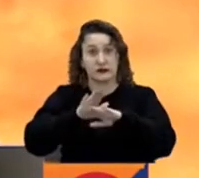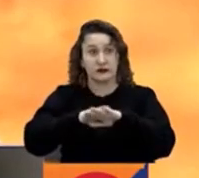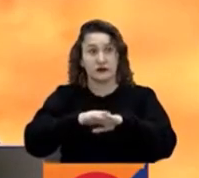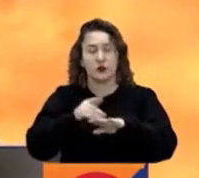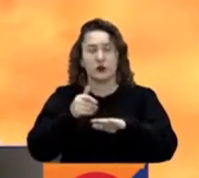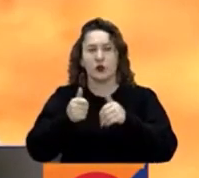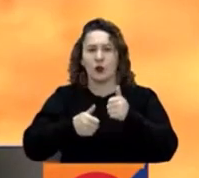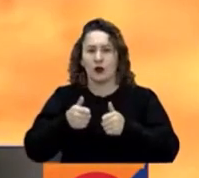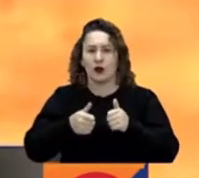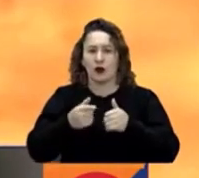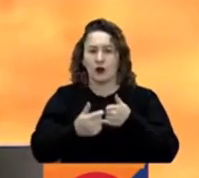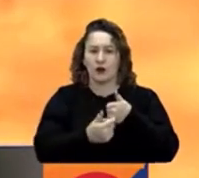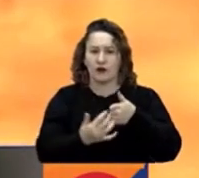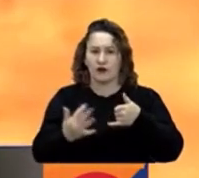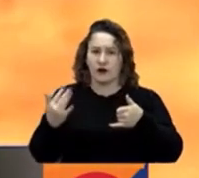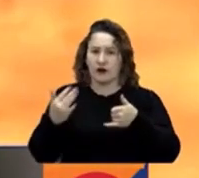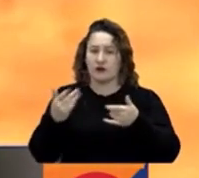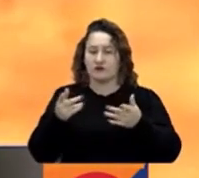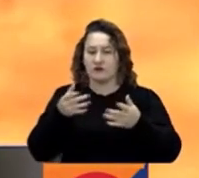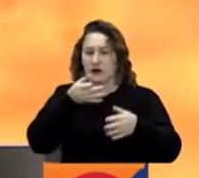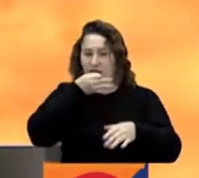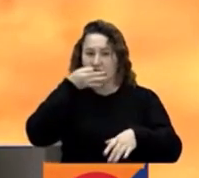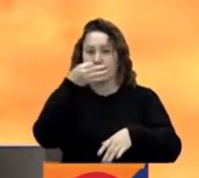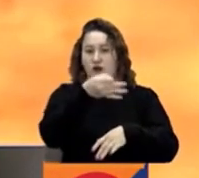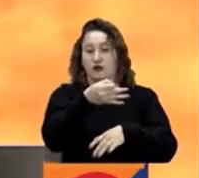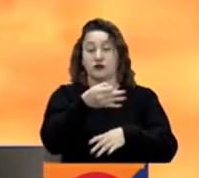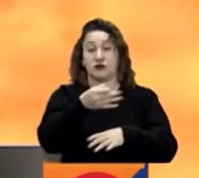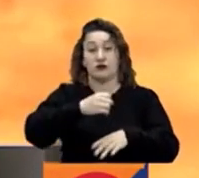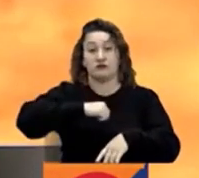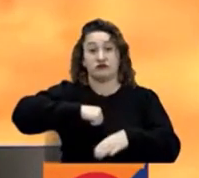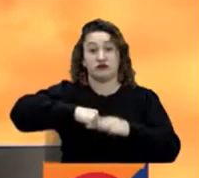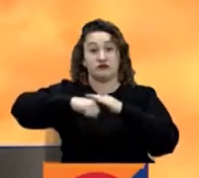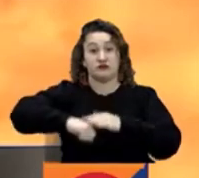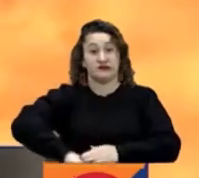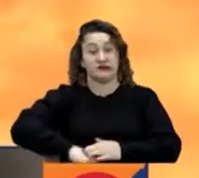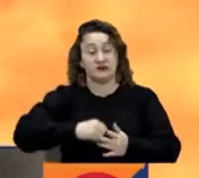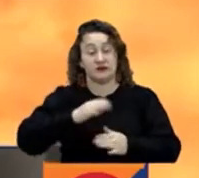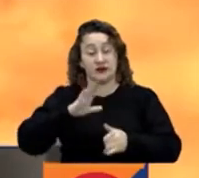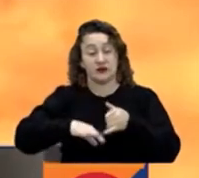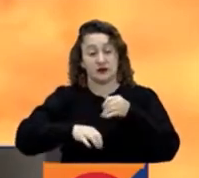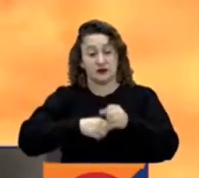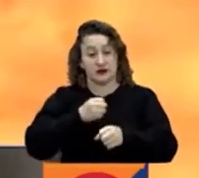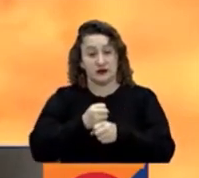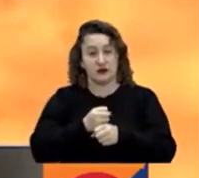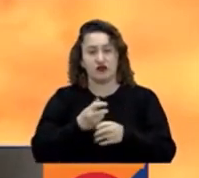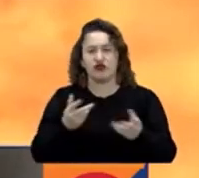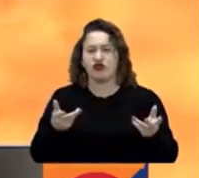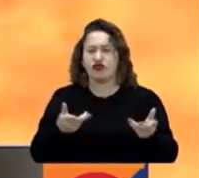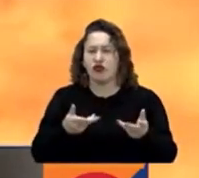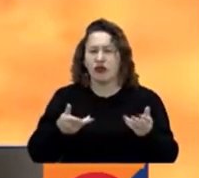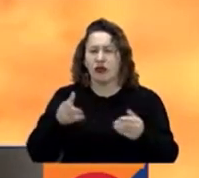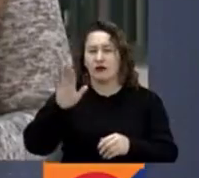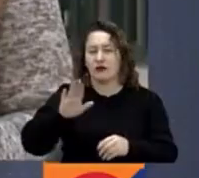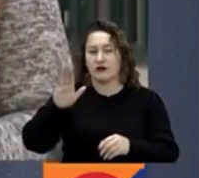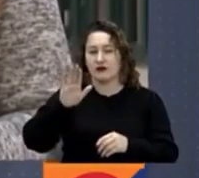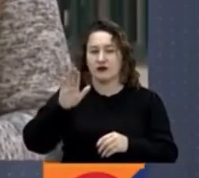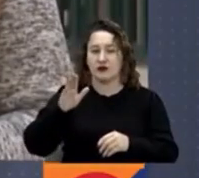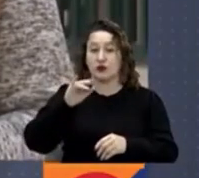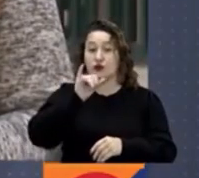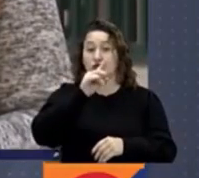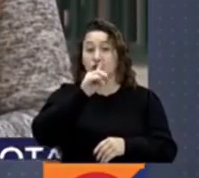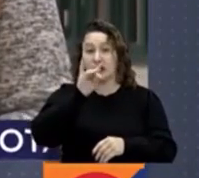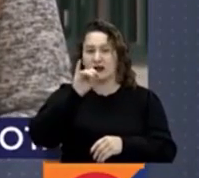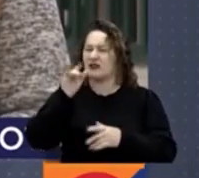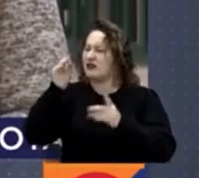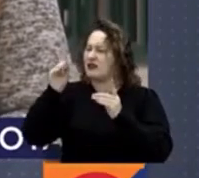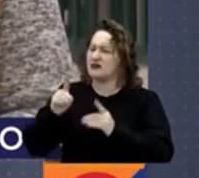en Guaviare luego de las denuncias de abuso y vulneración de derechos humanos de menores de edad. Esto en el departamento. Yuli Pulgarín, buenas tardes. ¿Qué